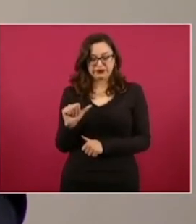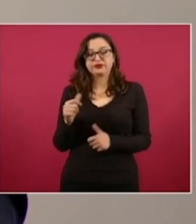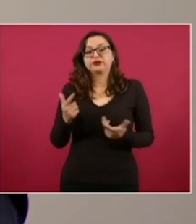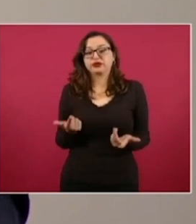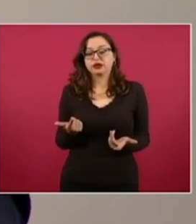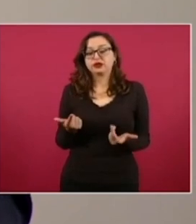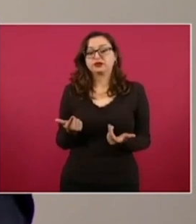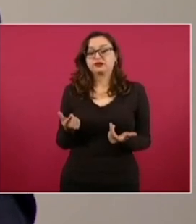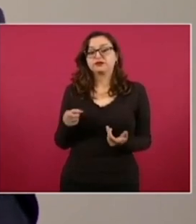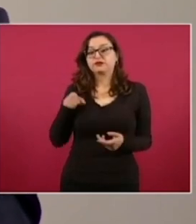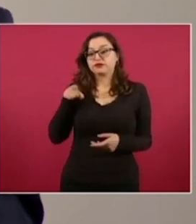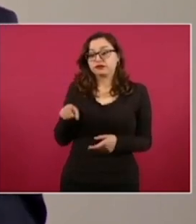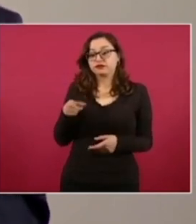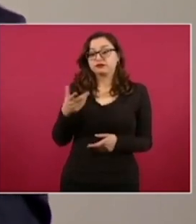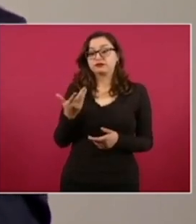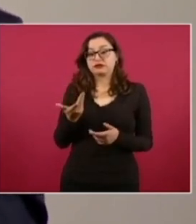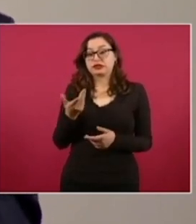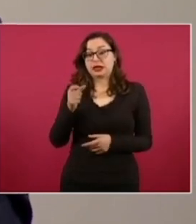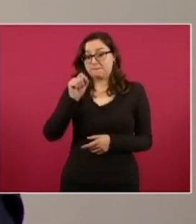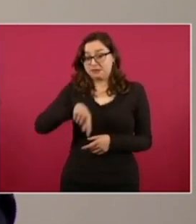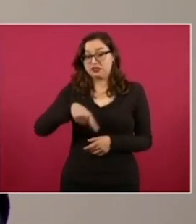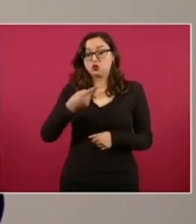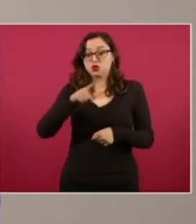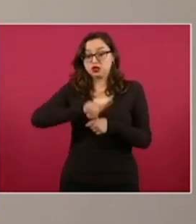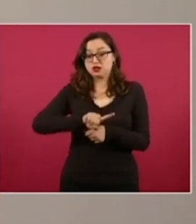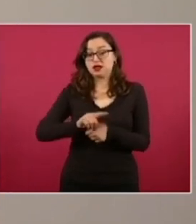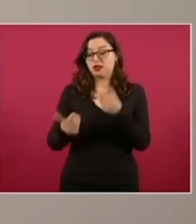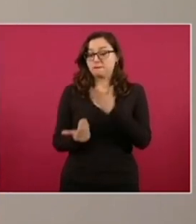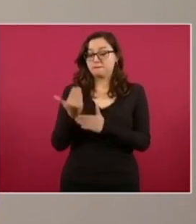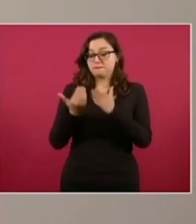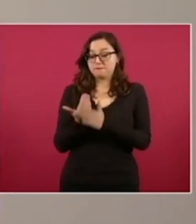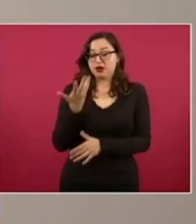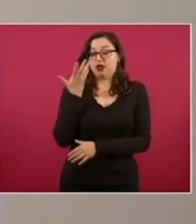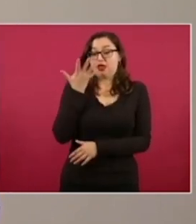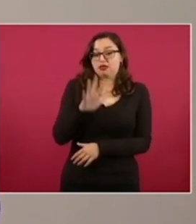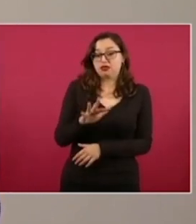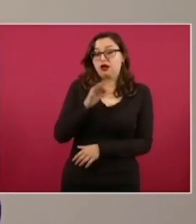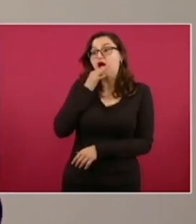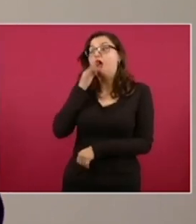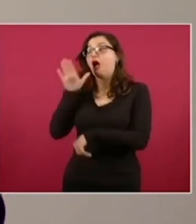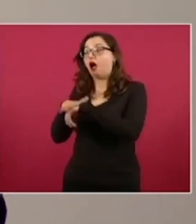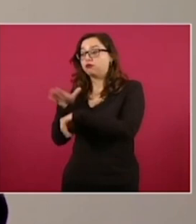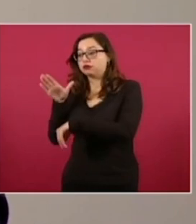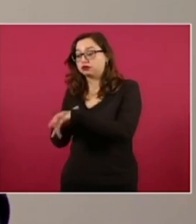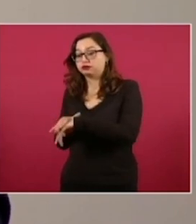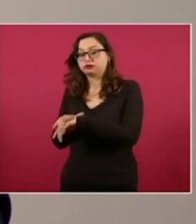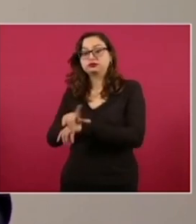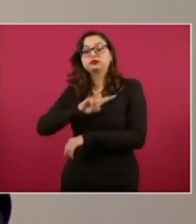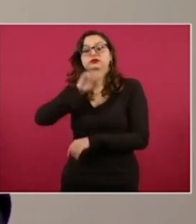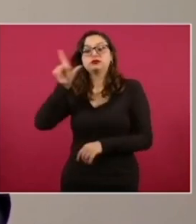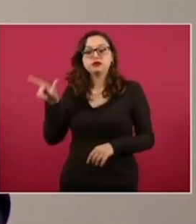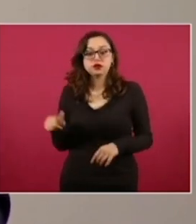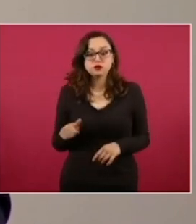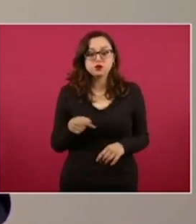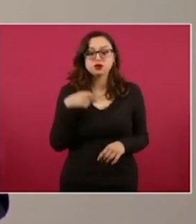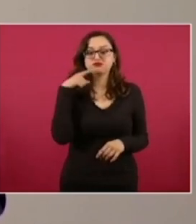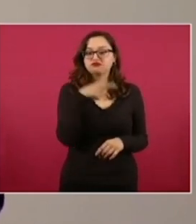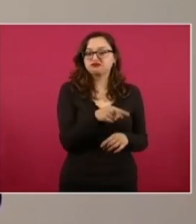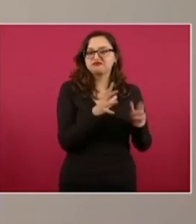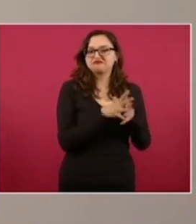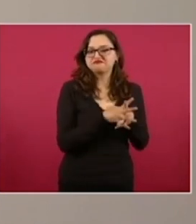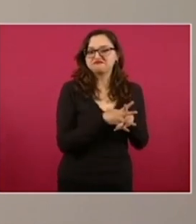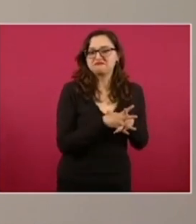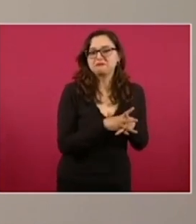reporte fue al filo de las 10 de la mañana de ese día y desapareció junto con los otros